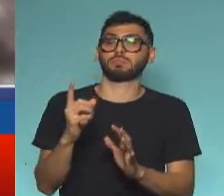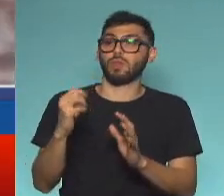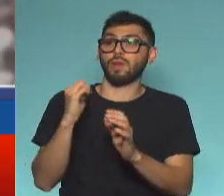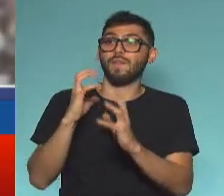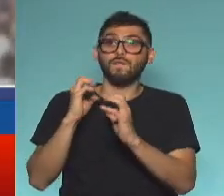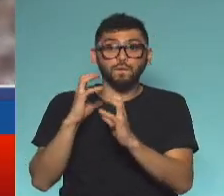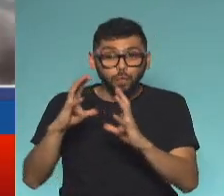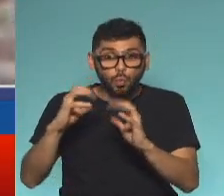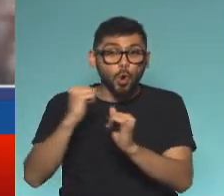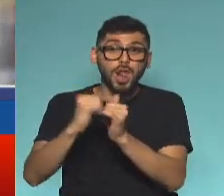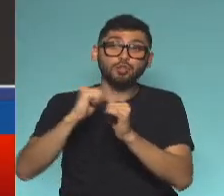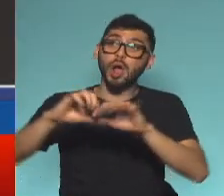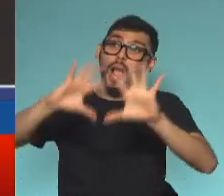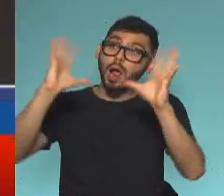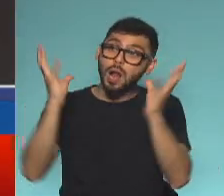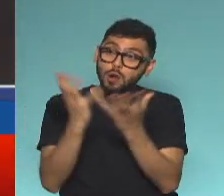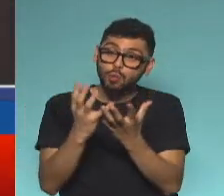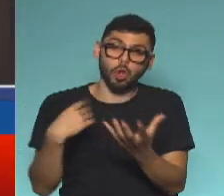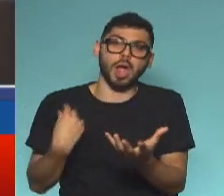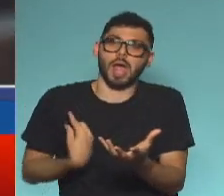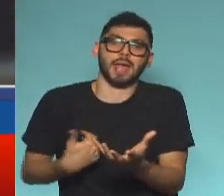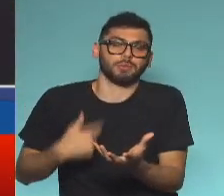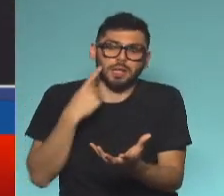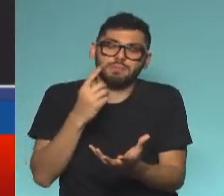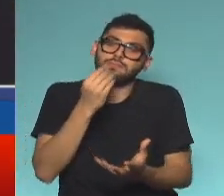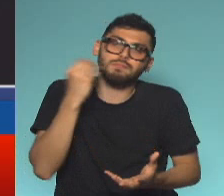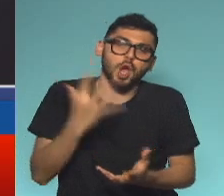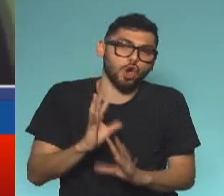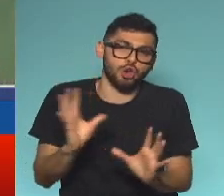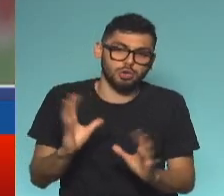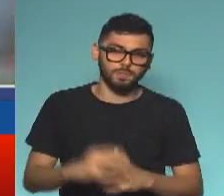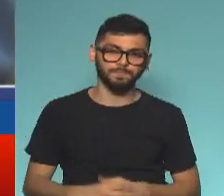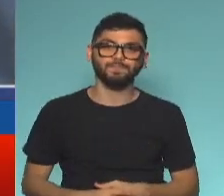del fútbol mundial para todos los argentinos, lógicamente. Claro que sí, Pablo.